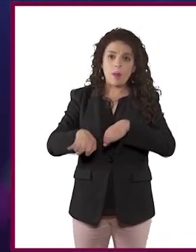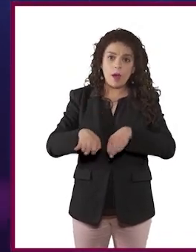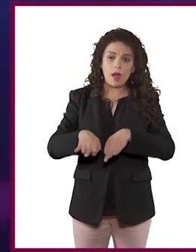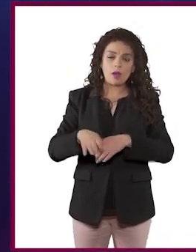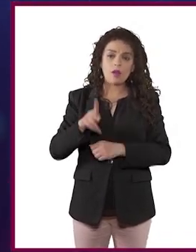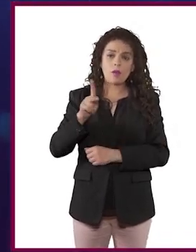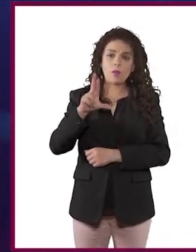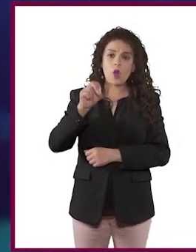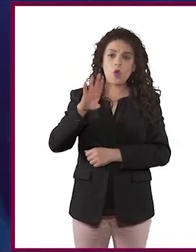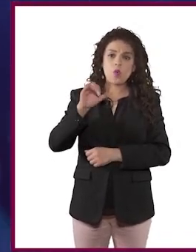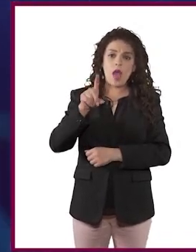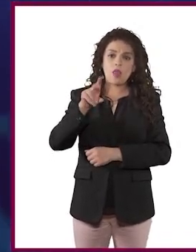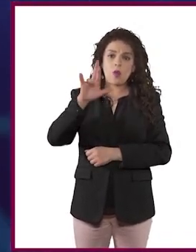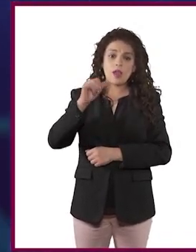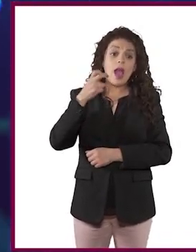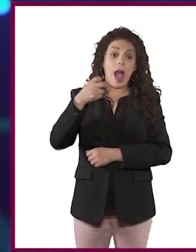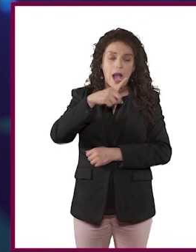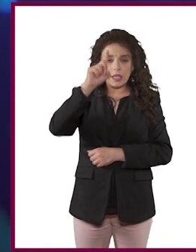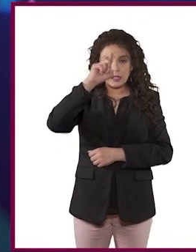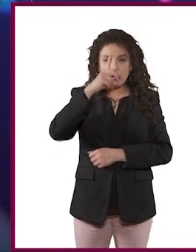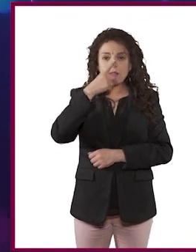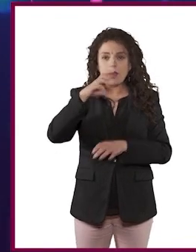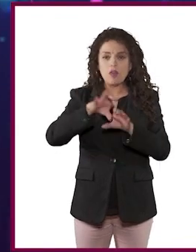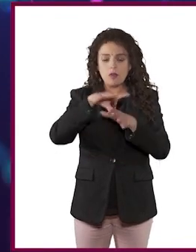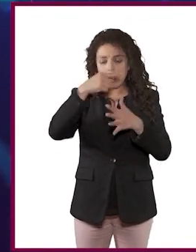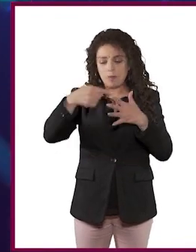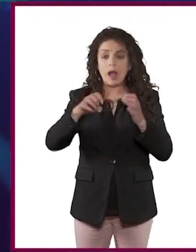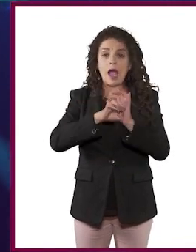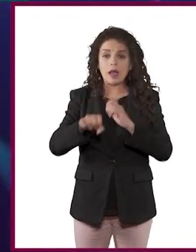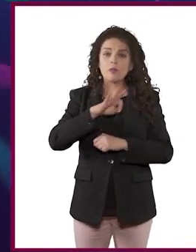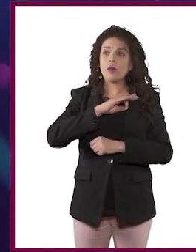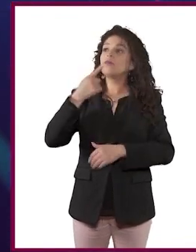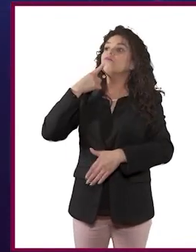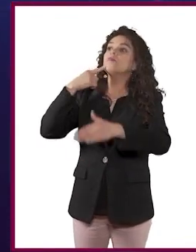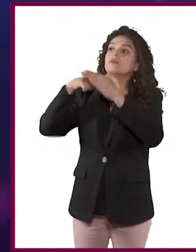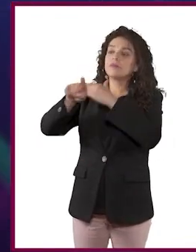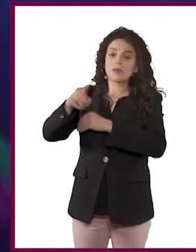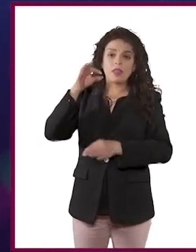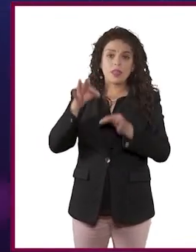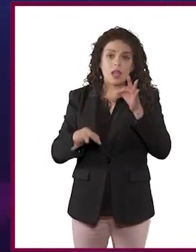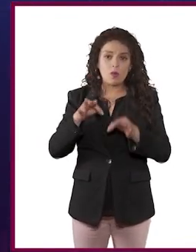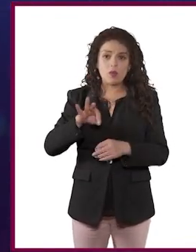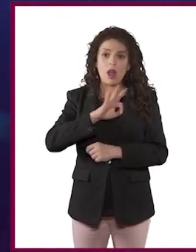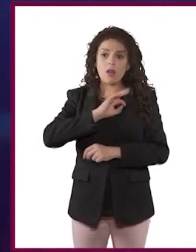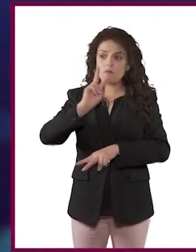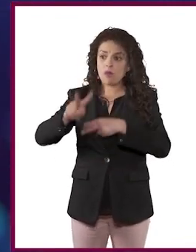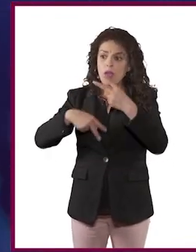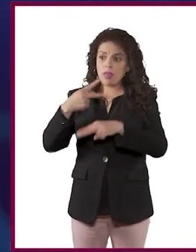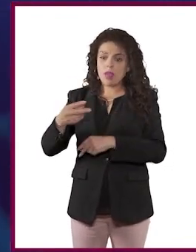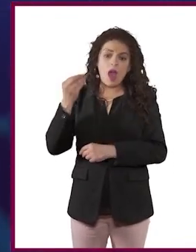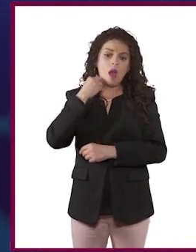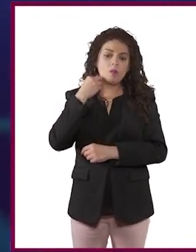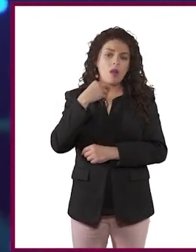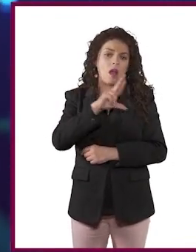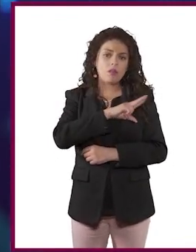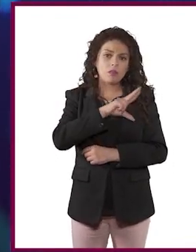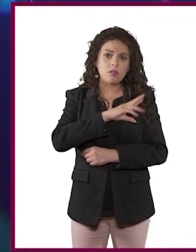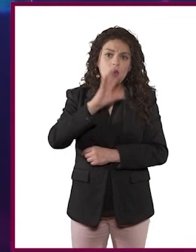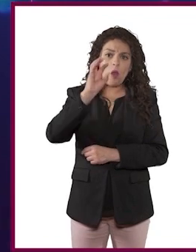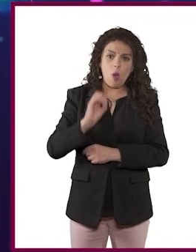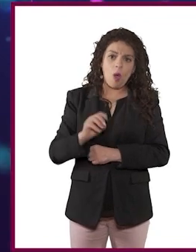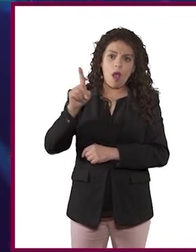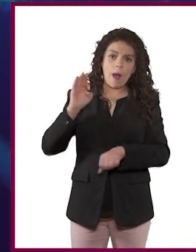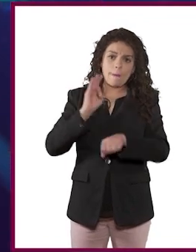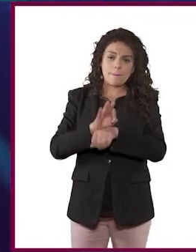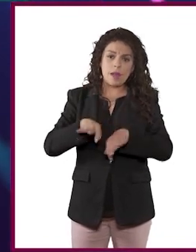trabajo. Ellos nos van a ir guiando. Para meter una demanda, por ejemplo, en juntas o en tribunal, podemos asistir a un abogado particular o